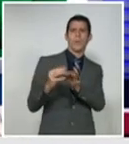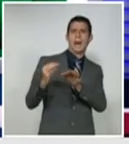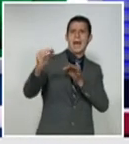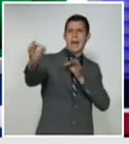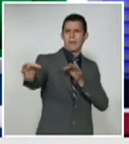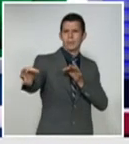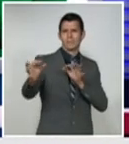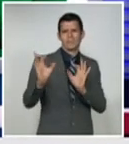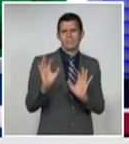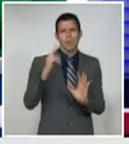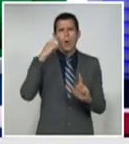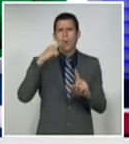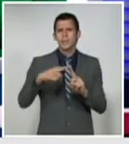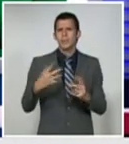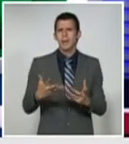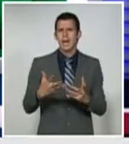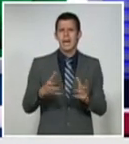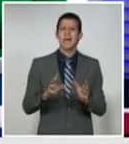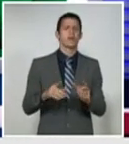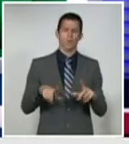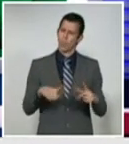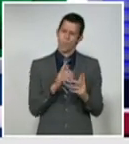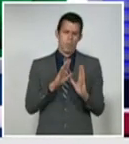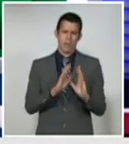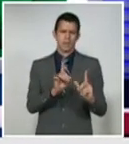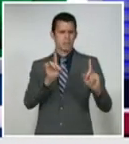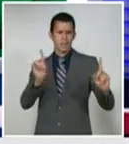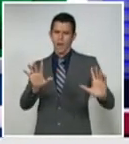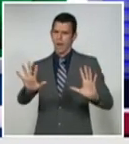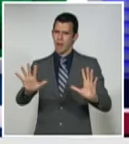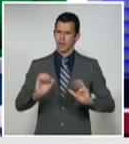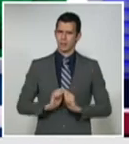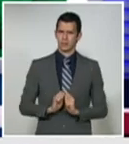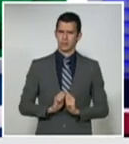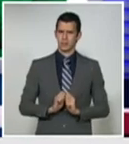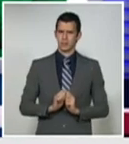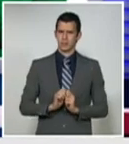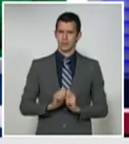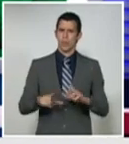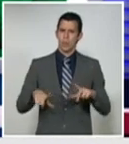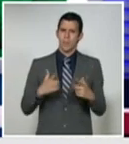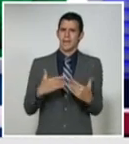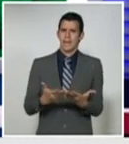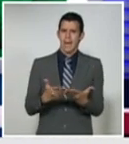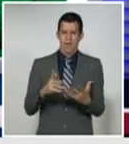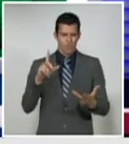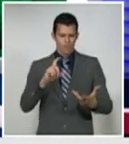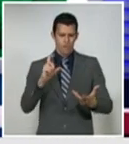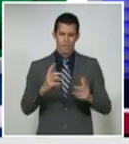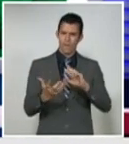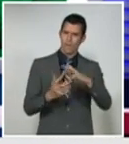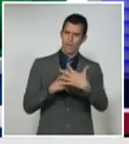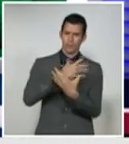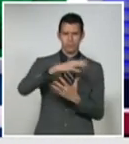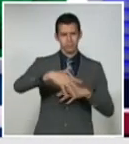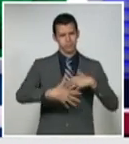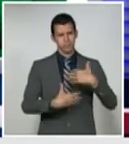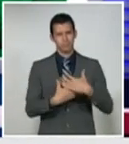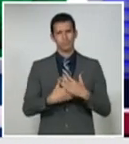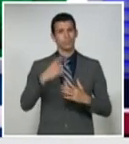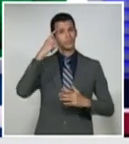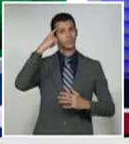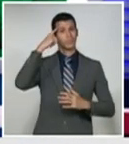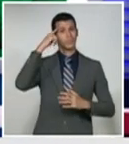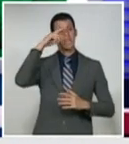las soluciones desinfectantes, proteger a los grupos más vulnerables. No me canso de repetir